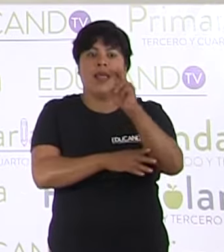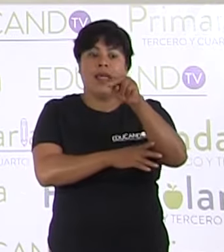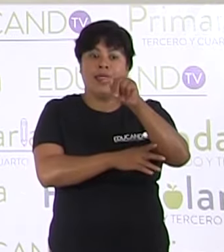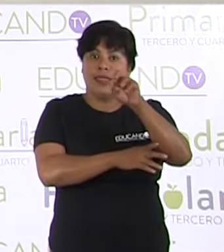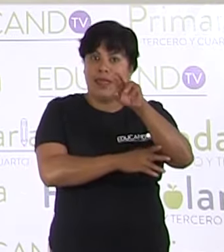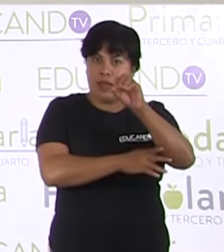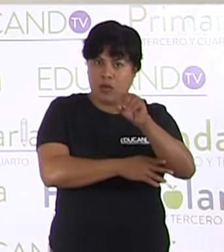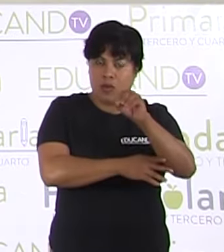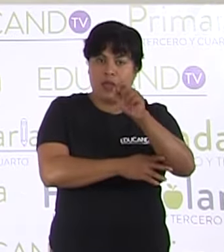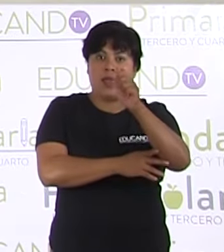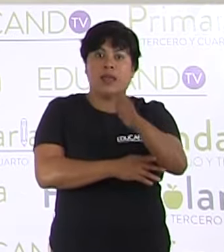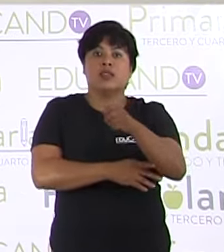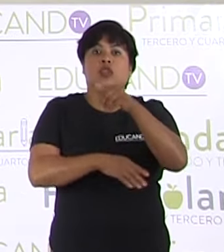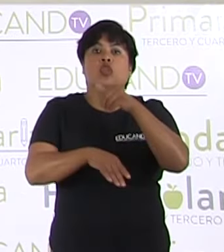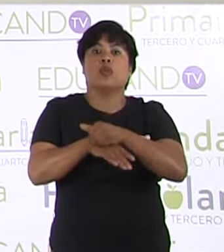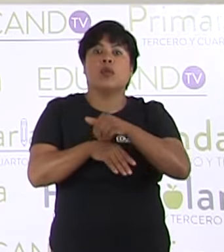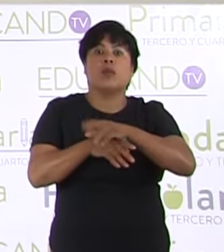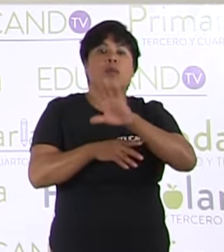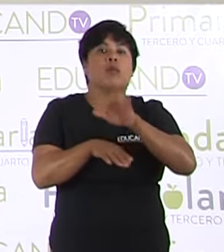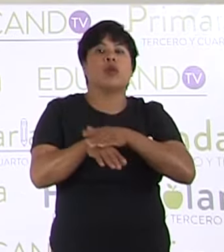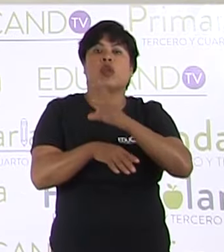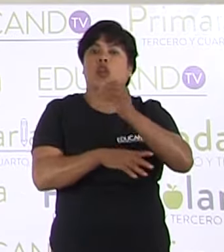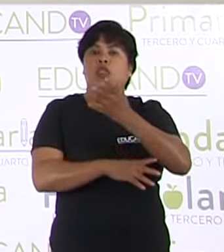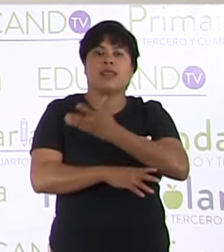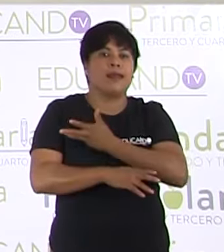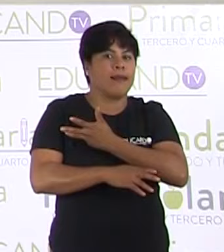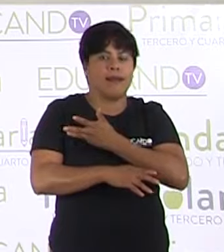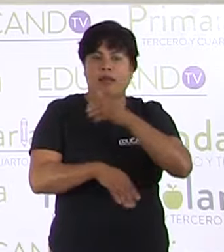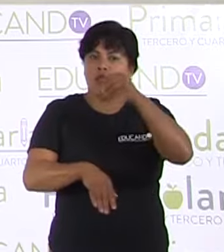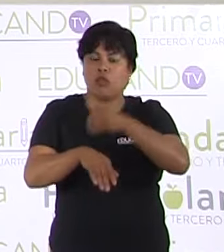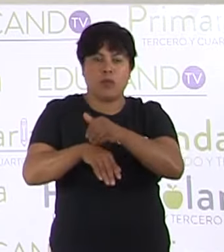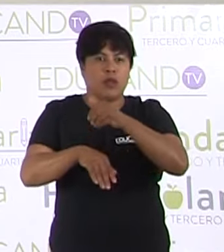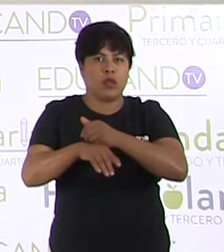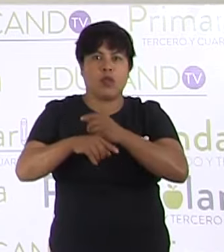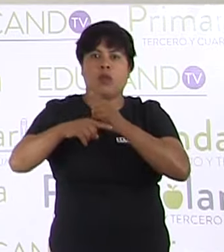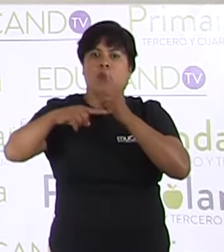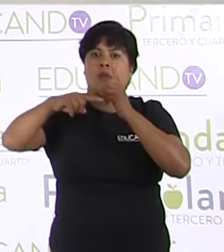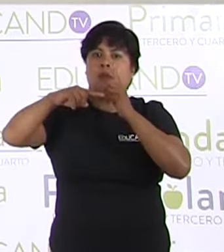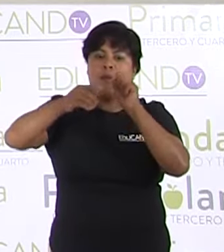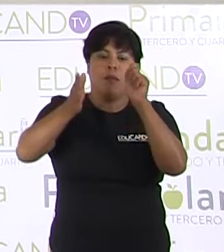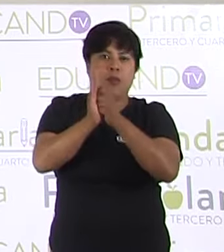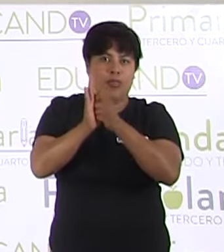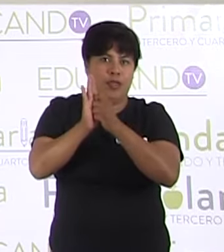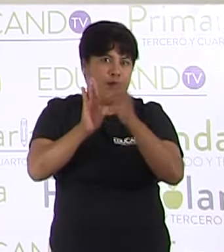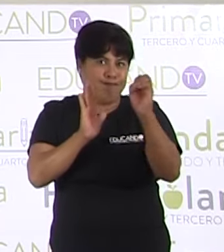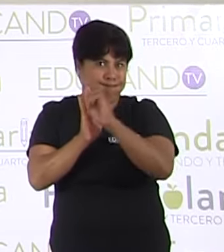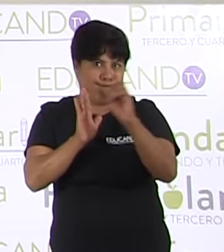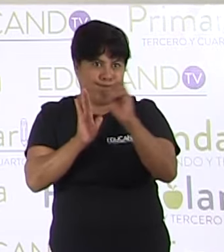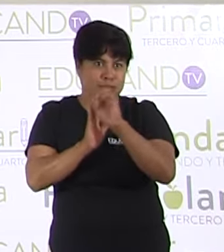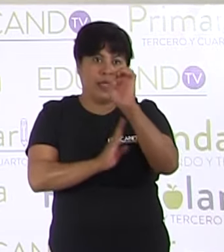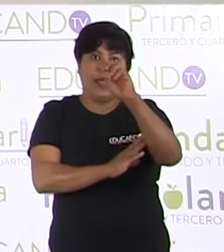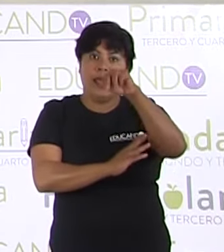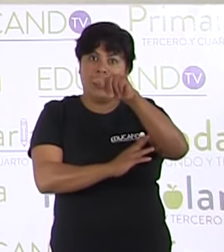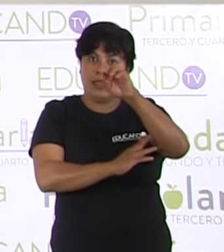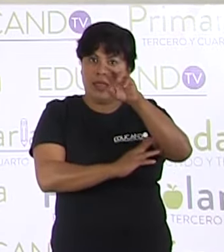recuerden enteros es porque no tienen ningún número ninguna parte decimal de